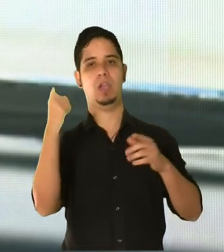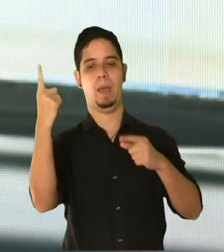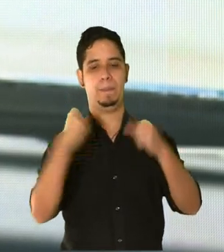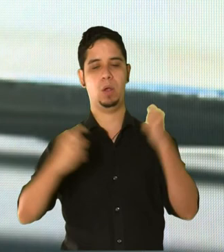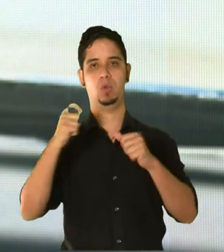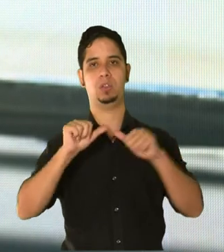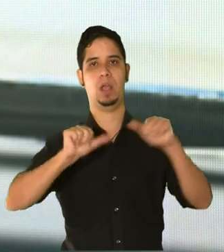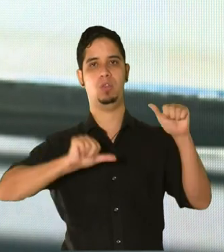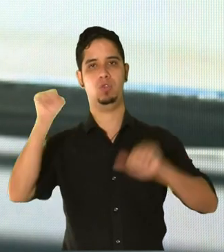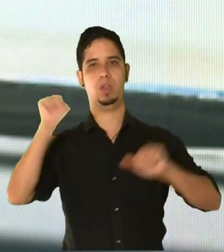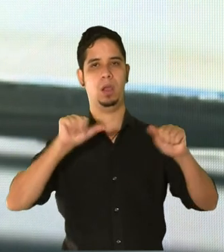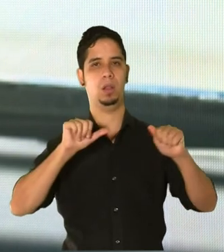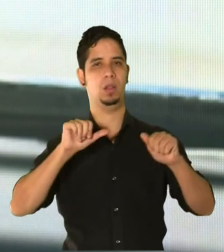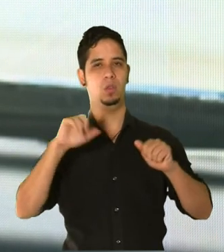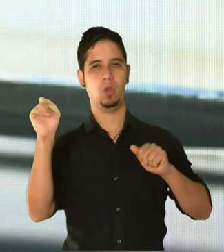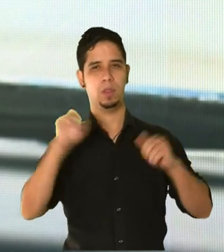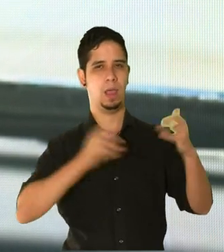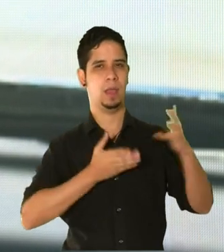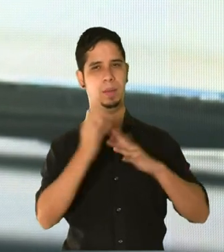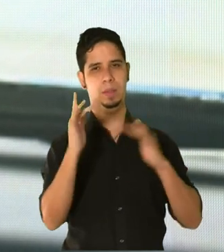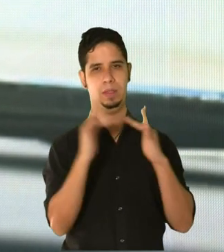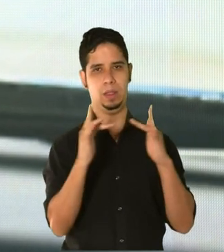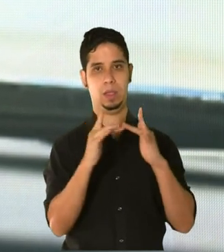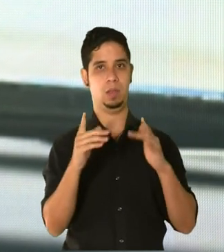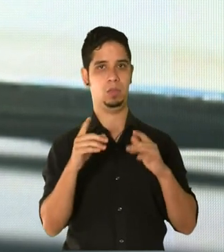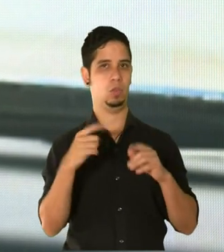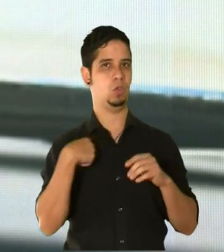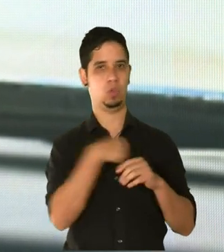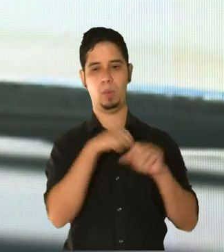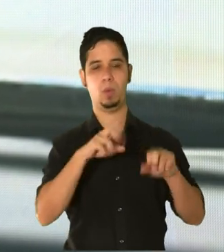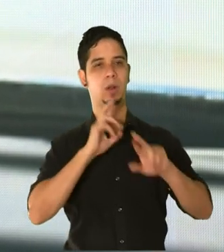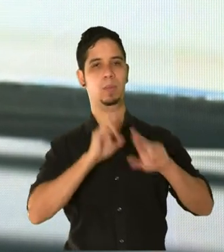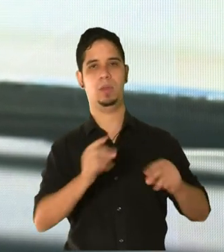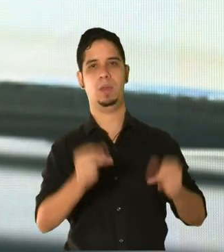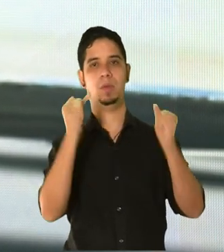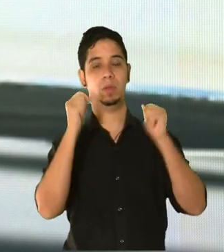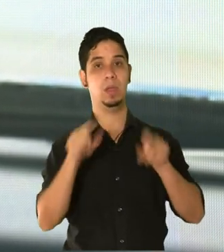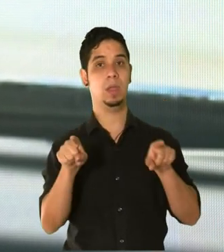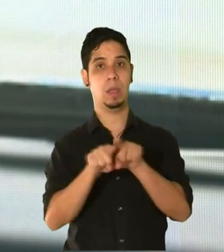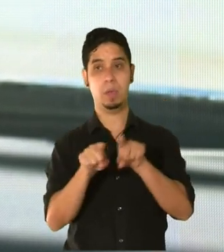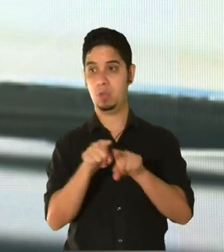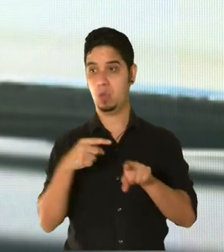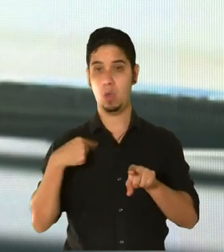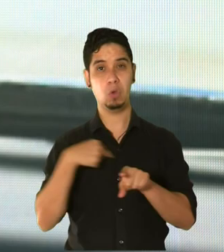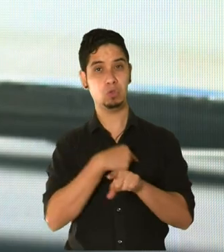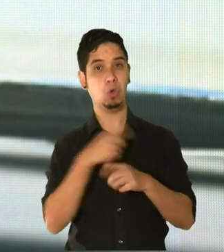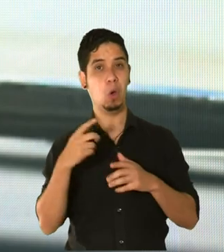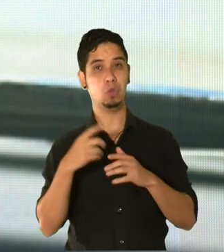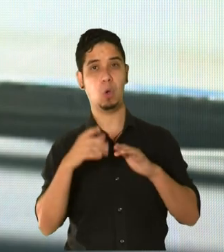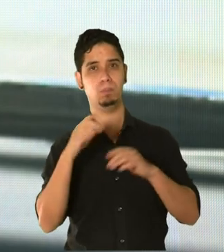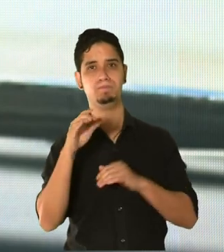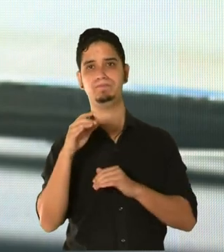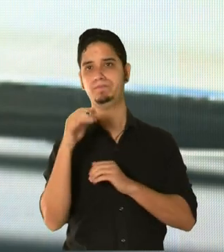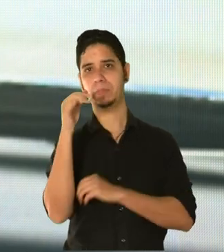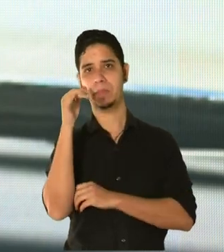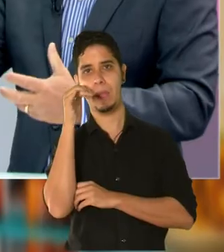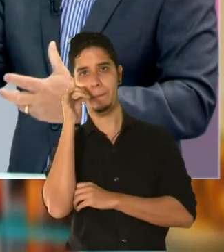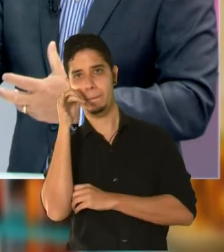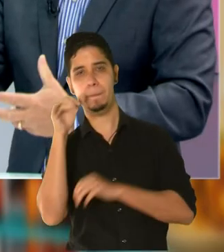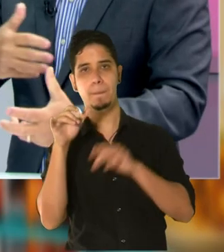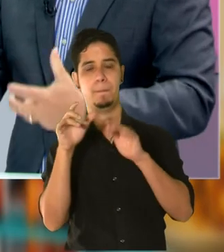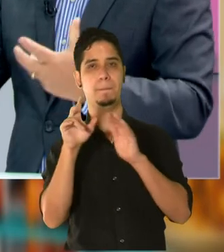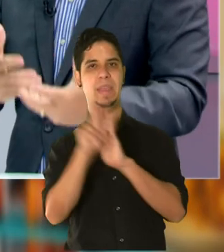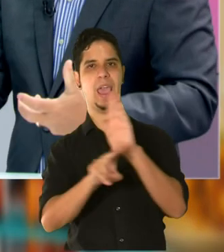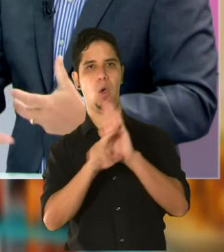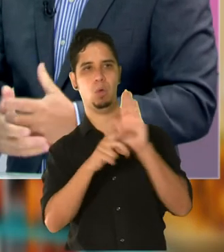duda y se le contesta el momento este es pues te amo vídeo de los de los ofrecimientos que estamos haciendo ahora mismo con cuanto momento esa